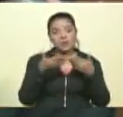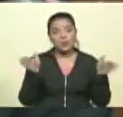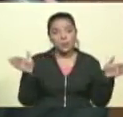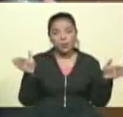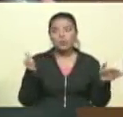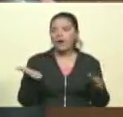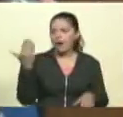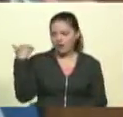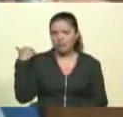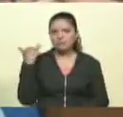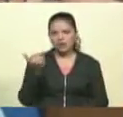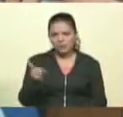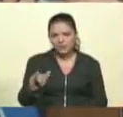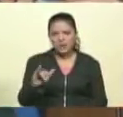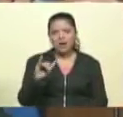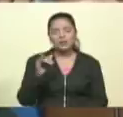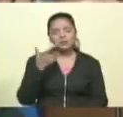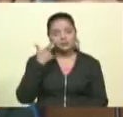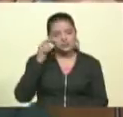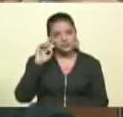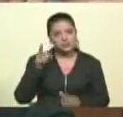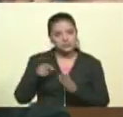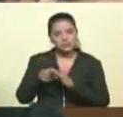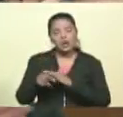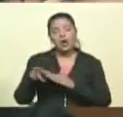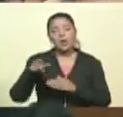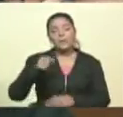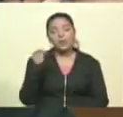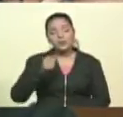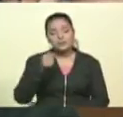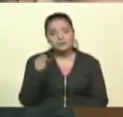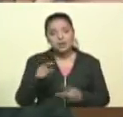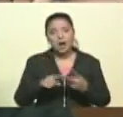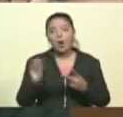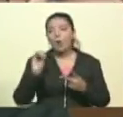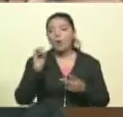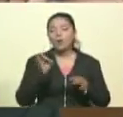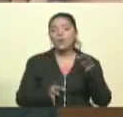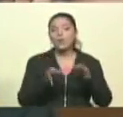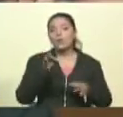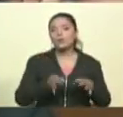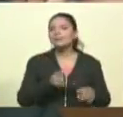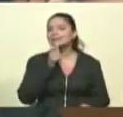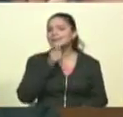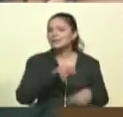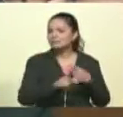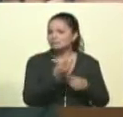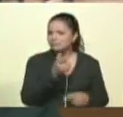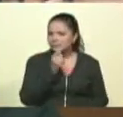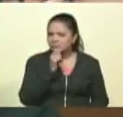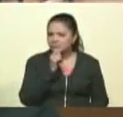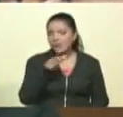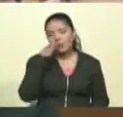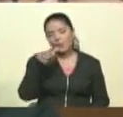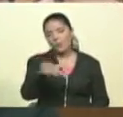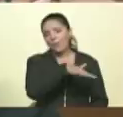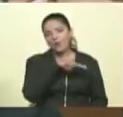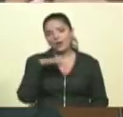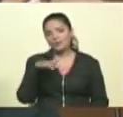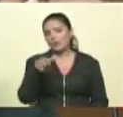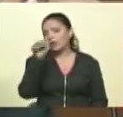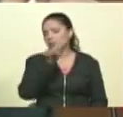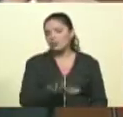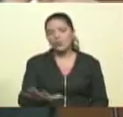existía en el pasado, que corrompa a un funcionario policial, que corrompa a un juez, ¿a quién termina dañando? Termina dañando al pueblo, a la nación